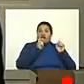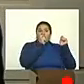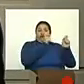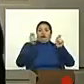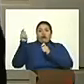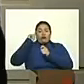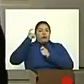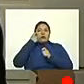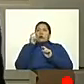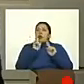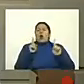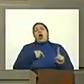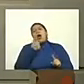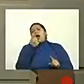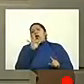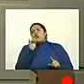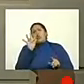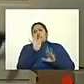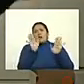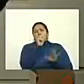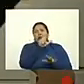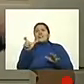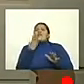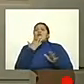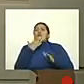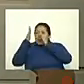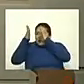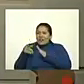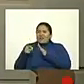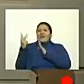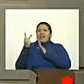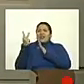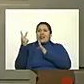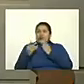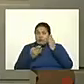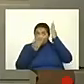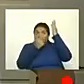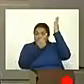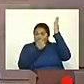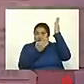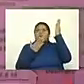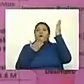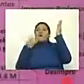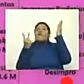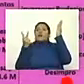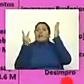Solo contó 14, que es lo que está en verde en el cuadro si lo volvemos a mostrar.